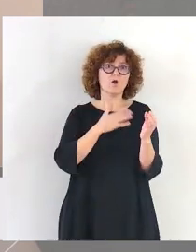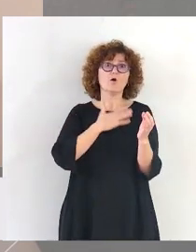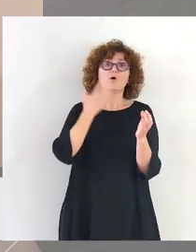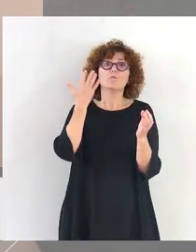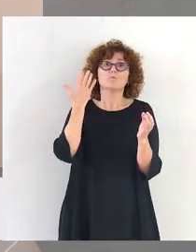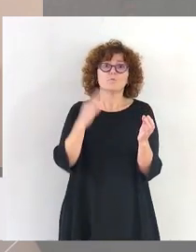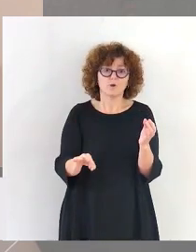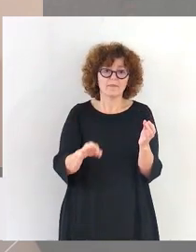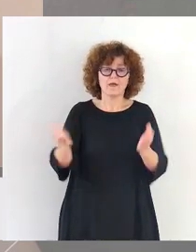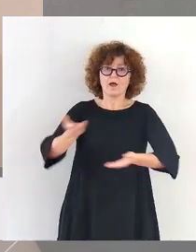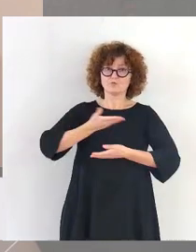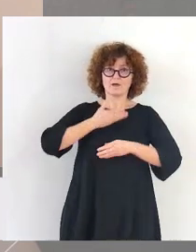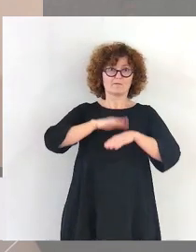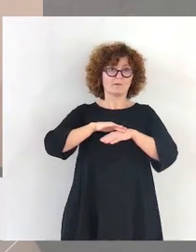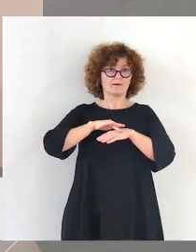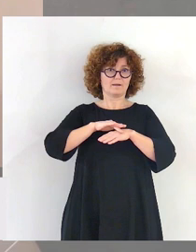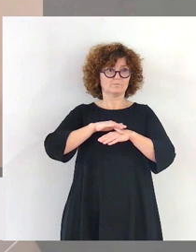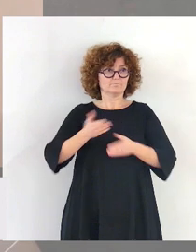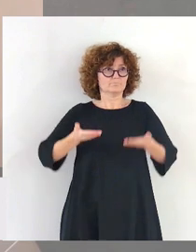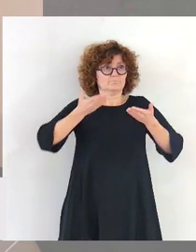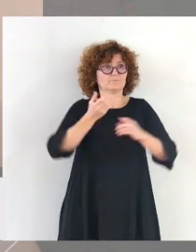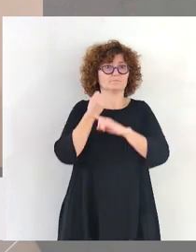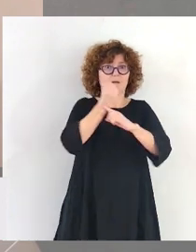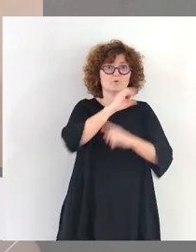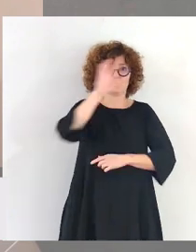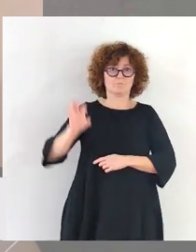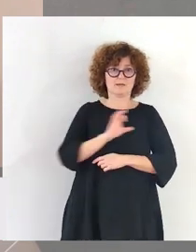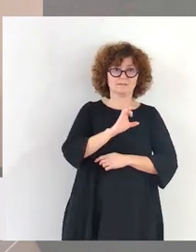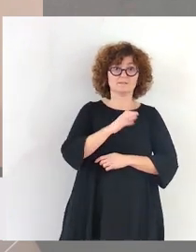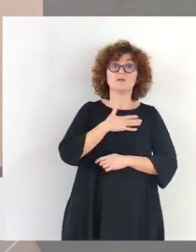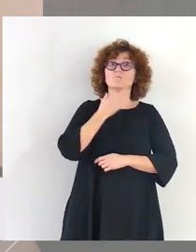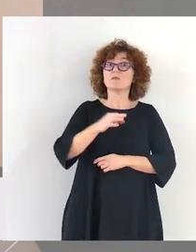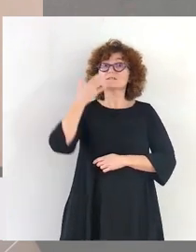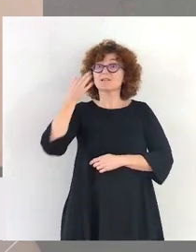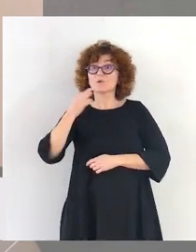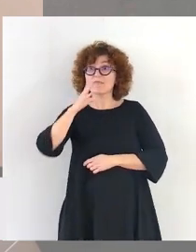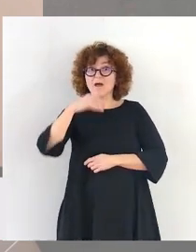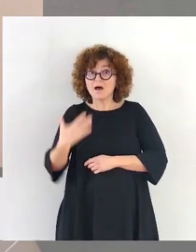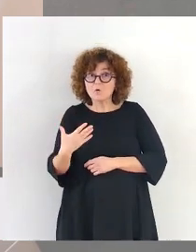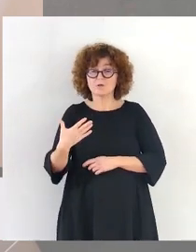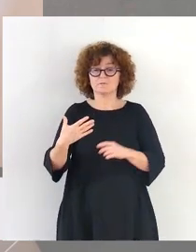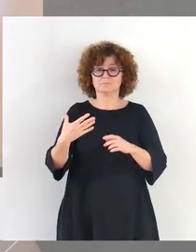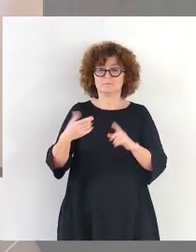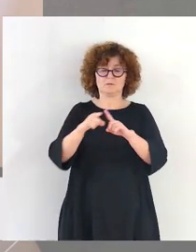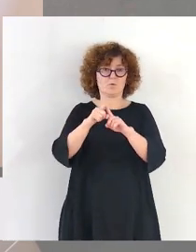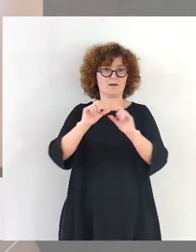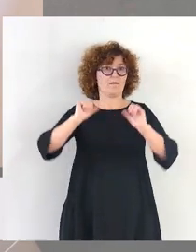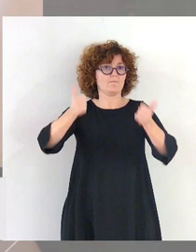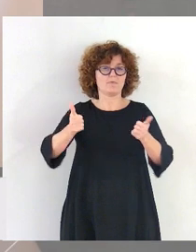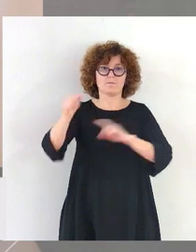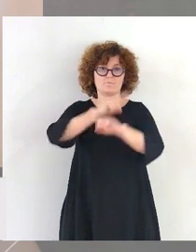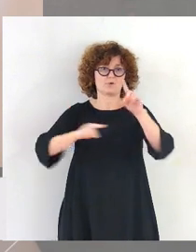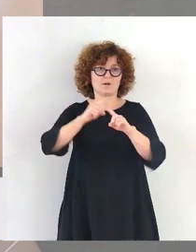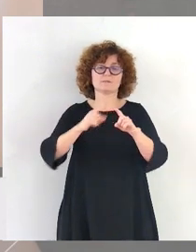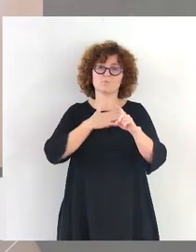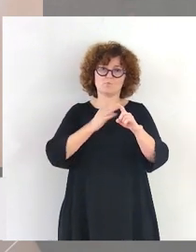el tablero geopolítico en la dirección adecuada y taponar las grietas de seguridad que se están abriendo en el actual escenario